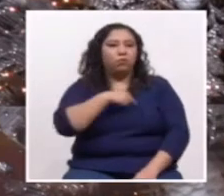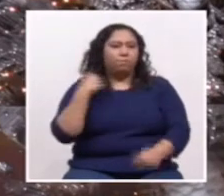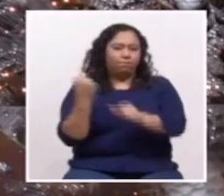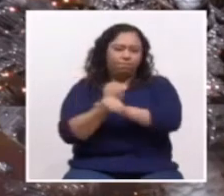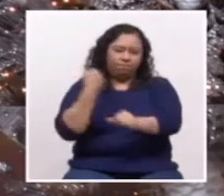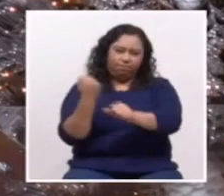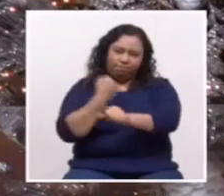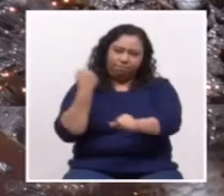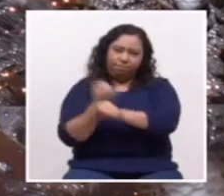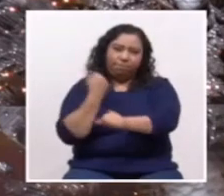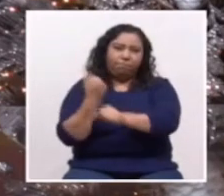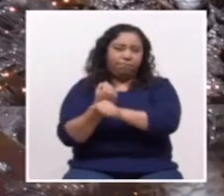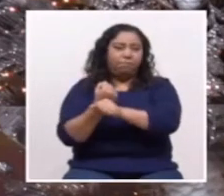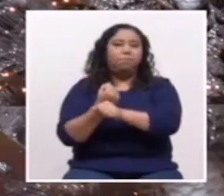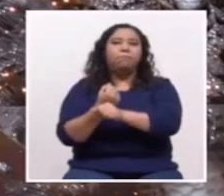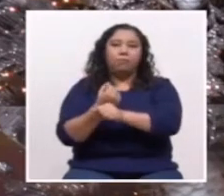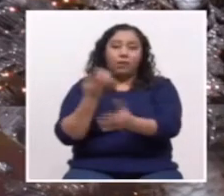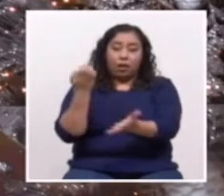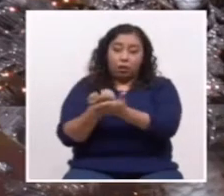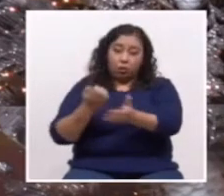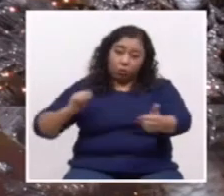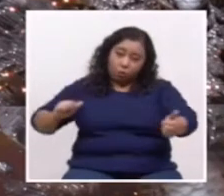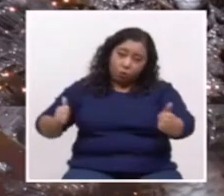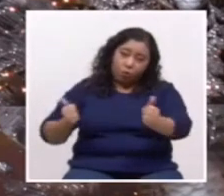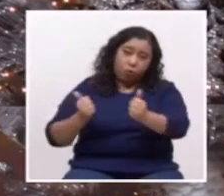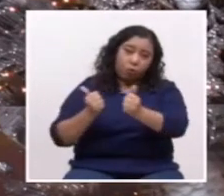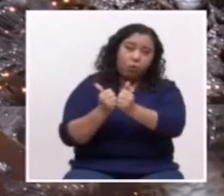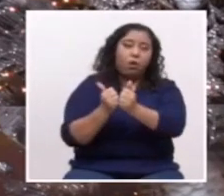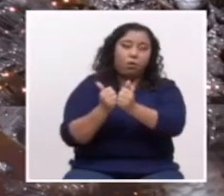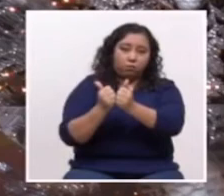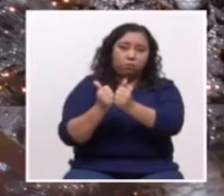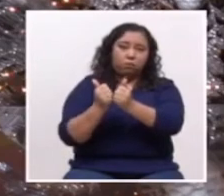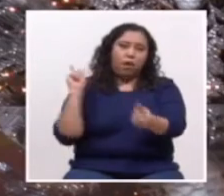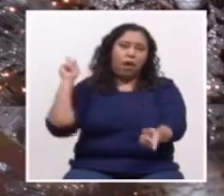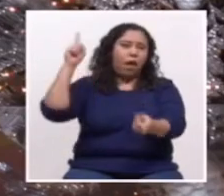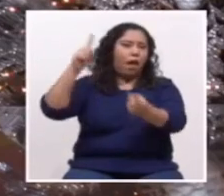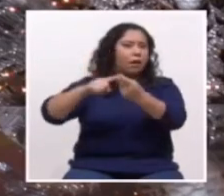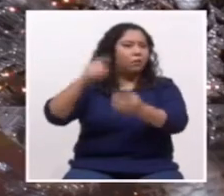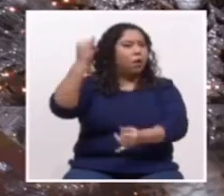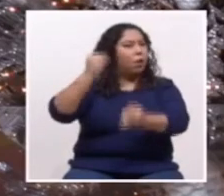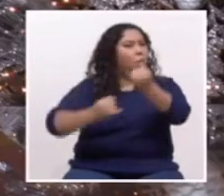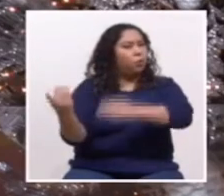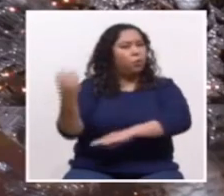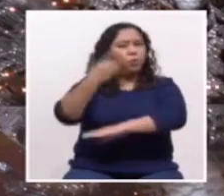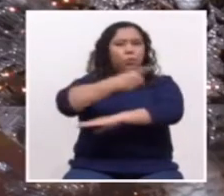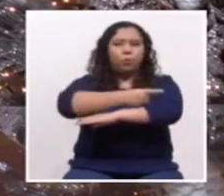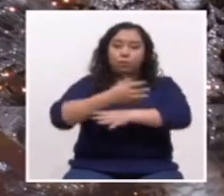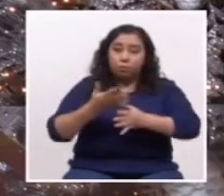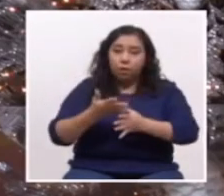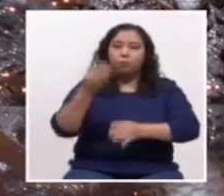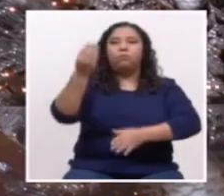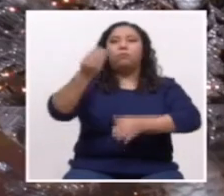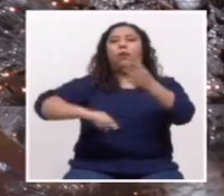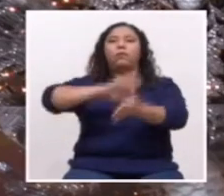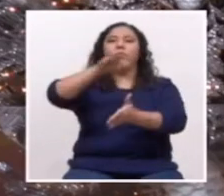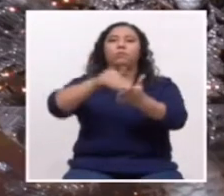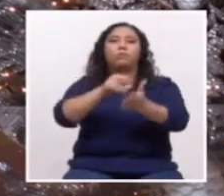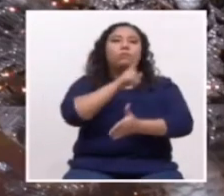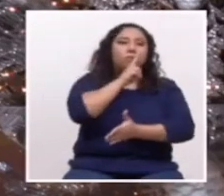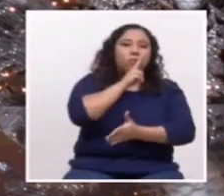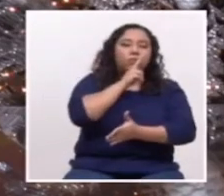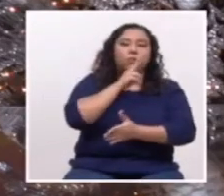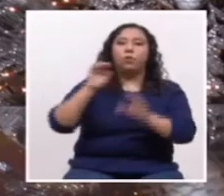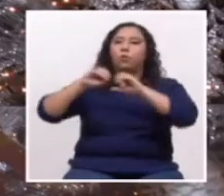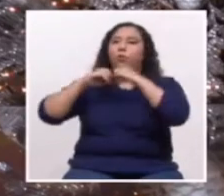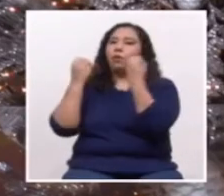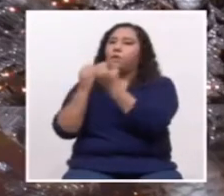día en la reactivación de la economía, que en base a las estadísticas del Banco Central de Honduras y organismos internacionales,